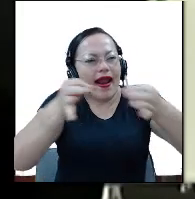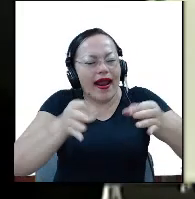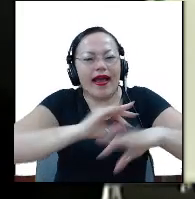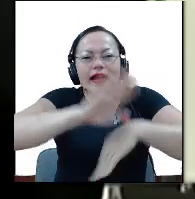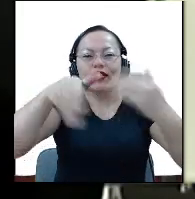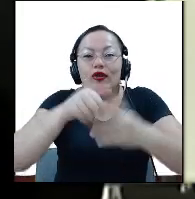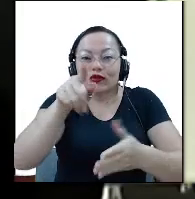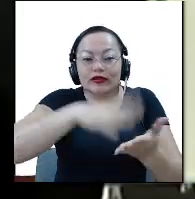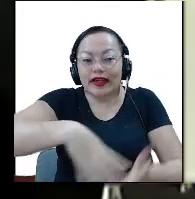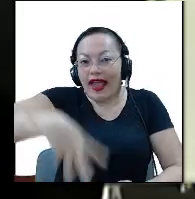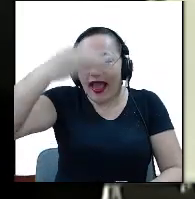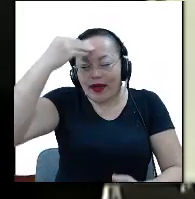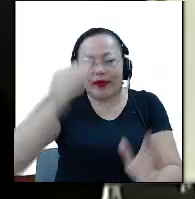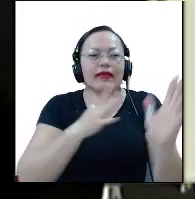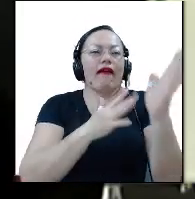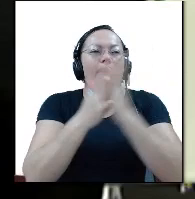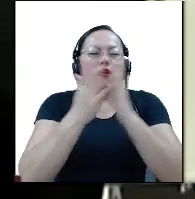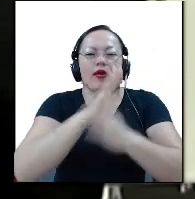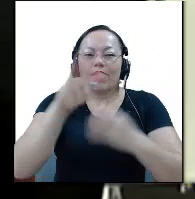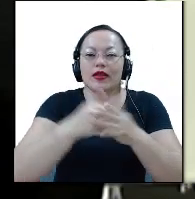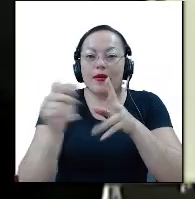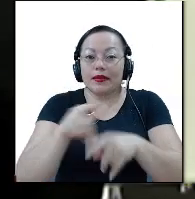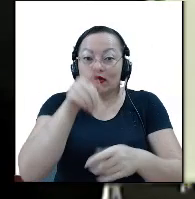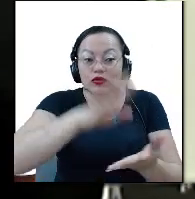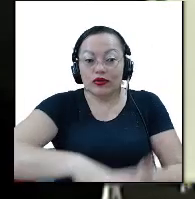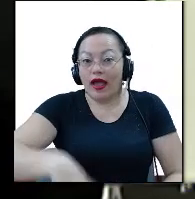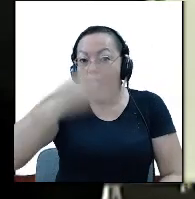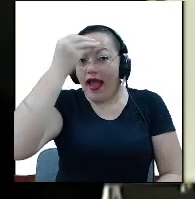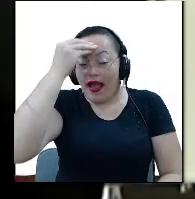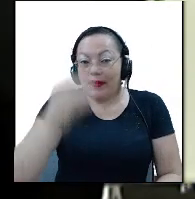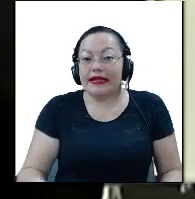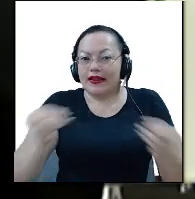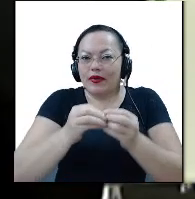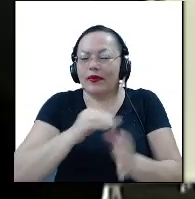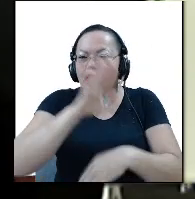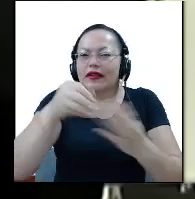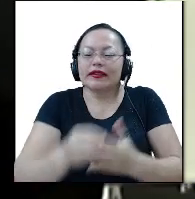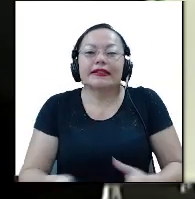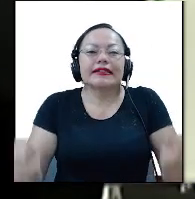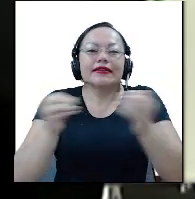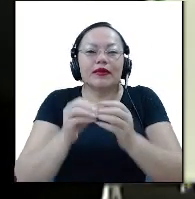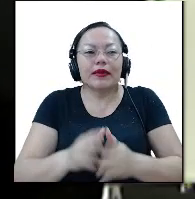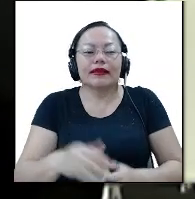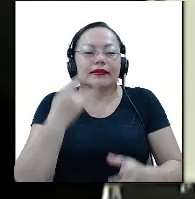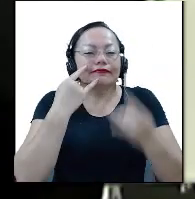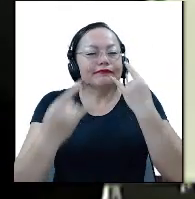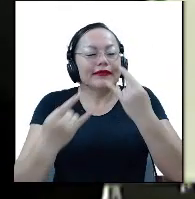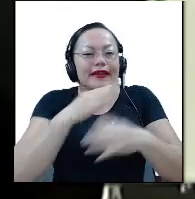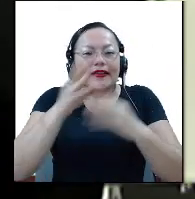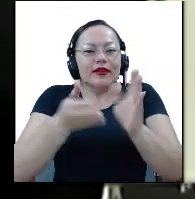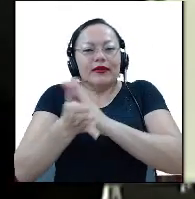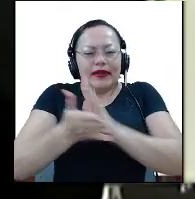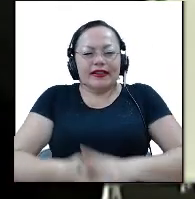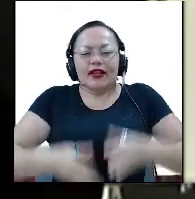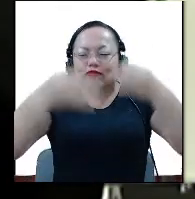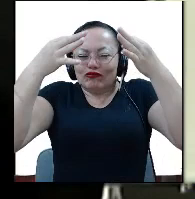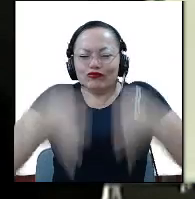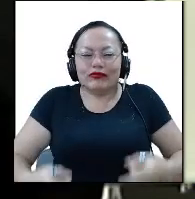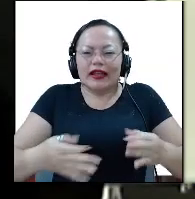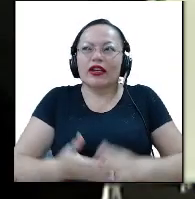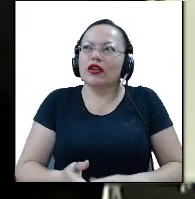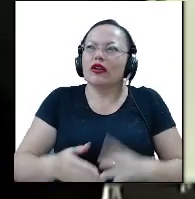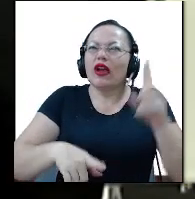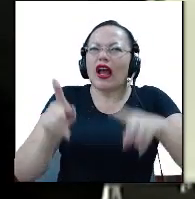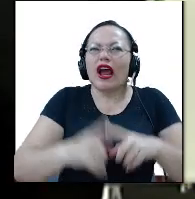a conocer a nuestros televidentes. Unas normas bien interesantes y que seguramente muchos se estaban preguntando,